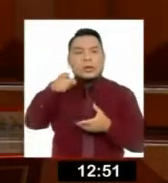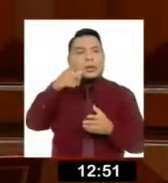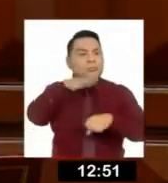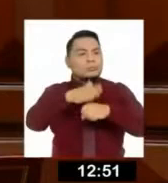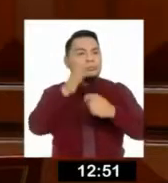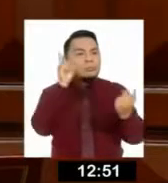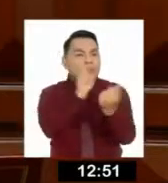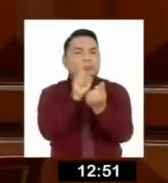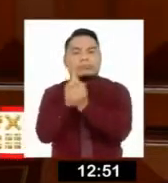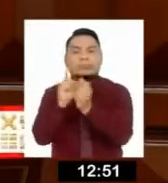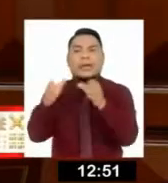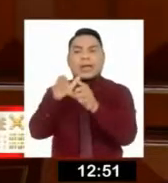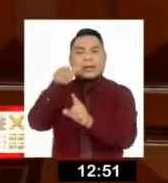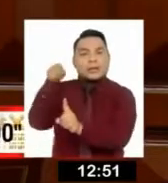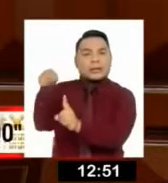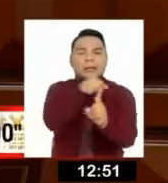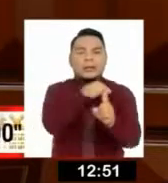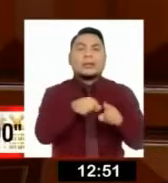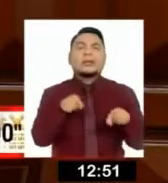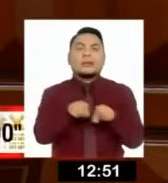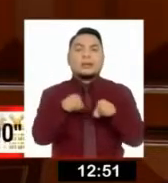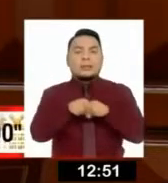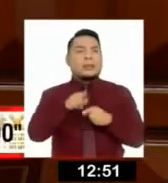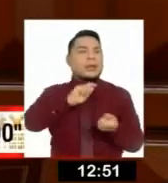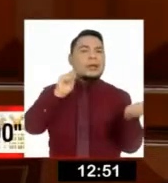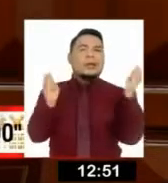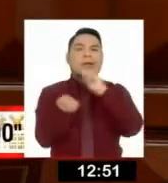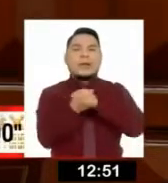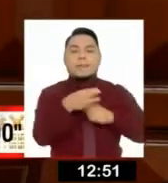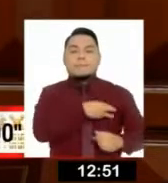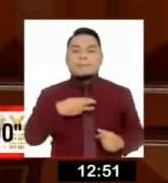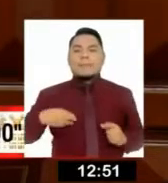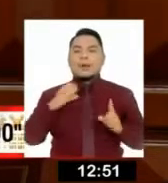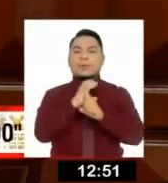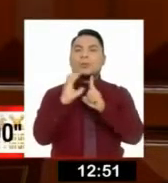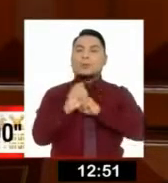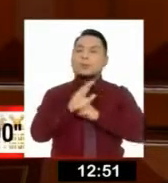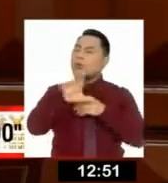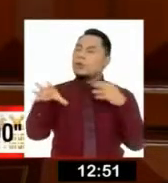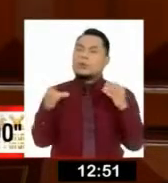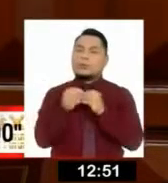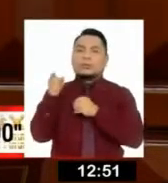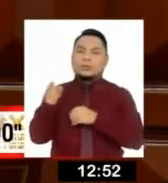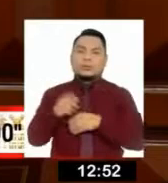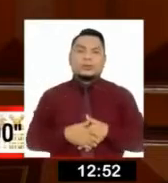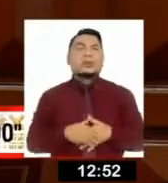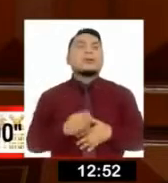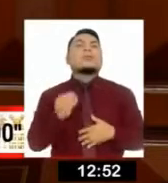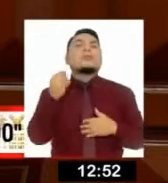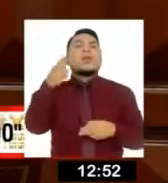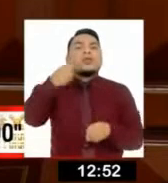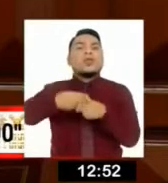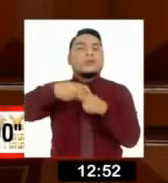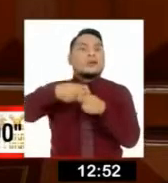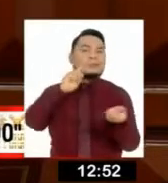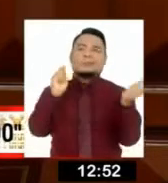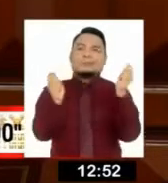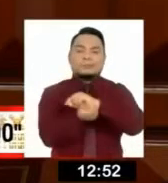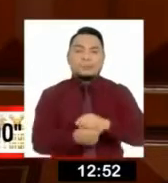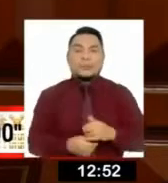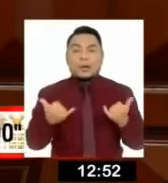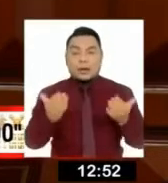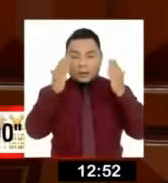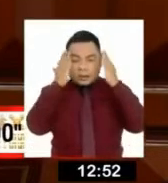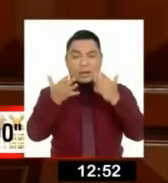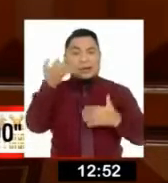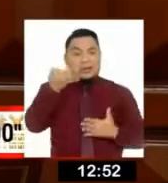sentido, se requiere una reestructuración del Ministerio de Cultura, empezando por el nombre, que atendiendo a